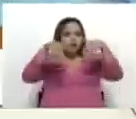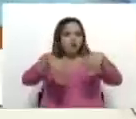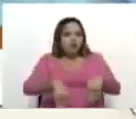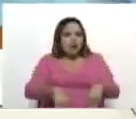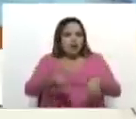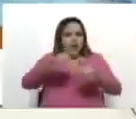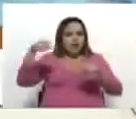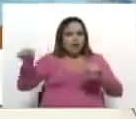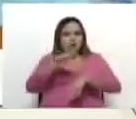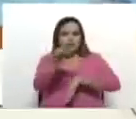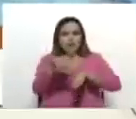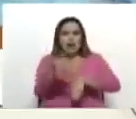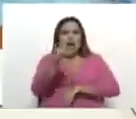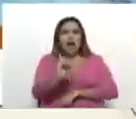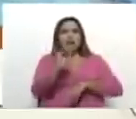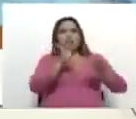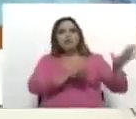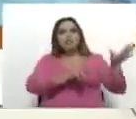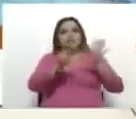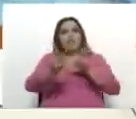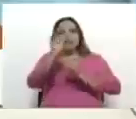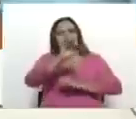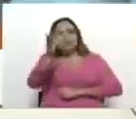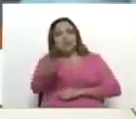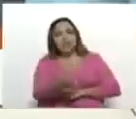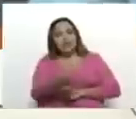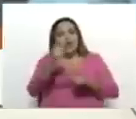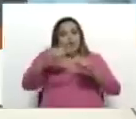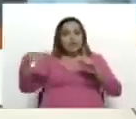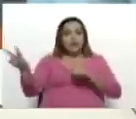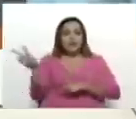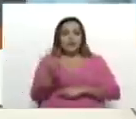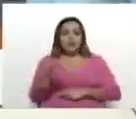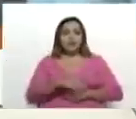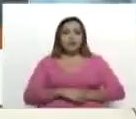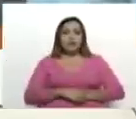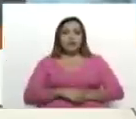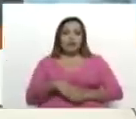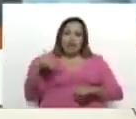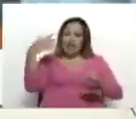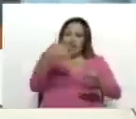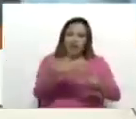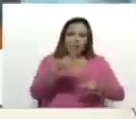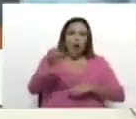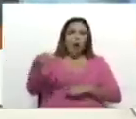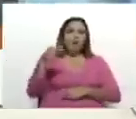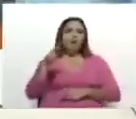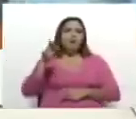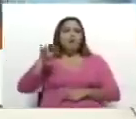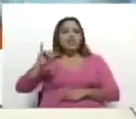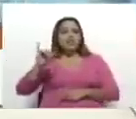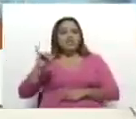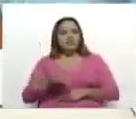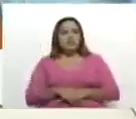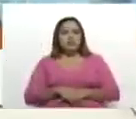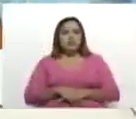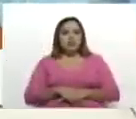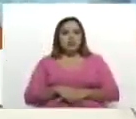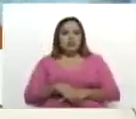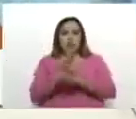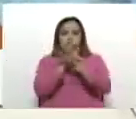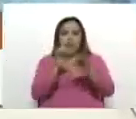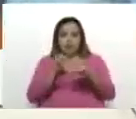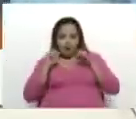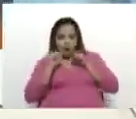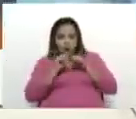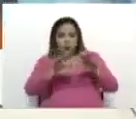que provee el 97% de la electricidad de Venezuela atacaron guri por medio Rayo eléctricos y